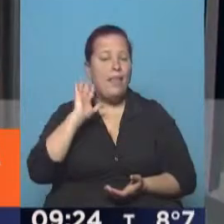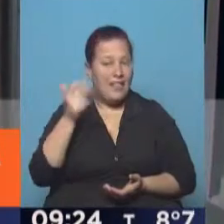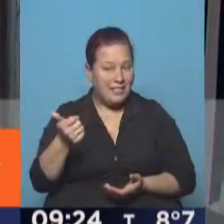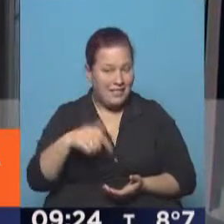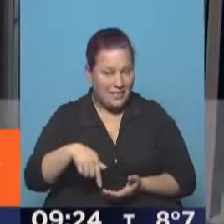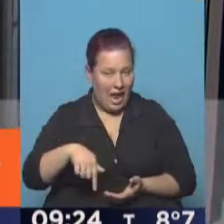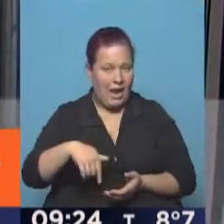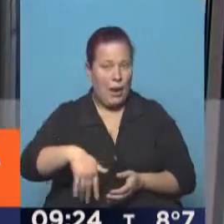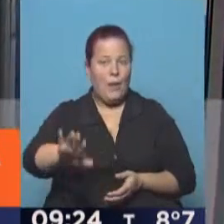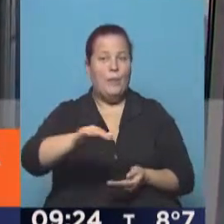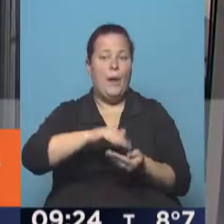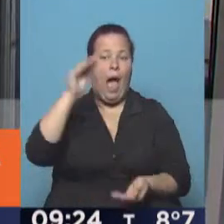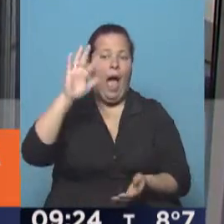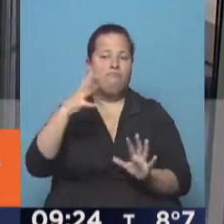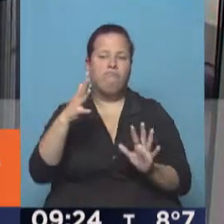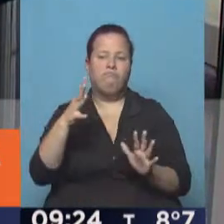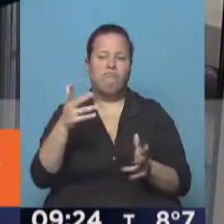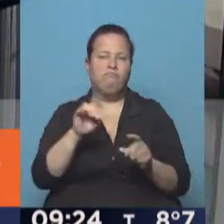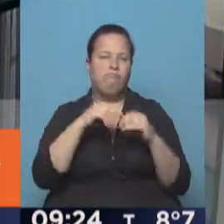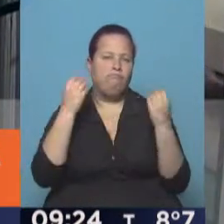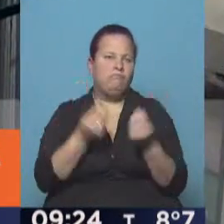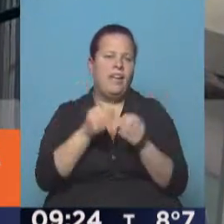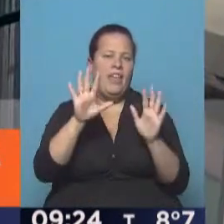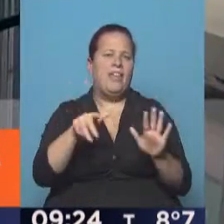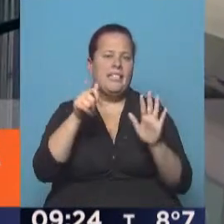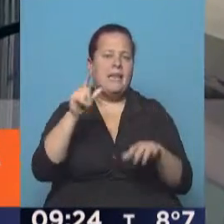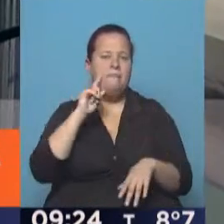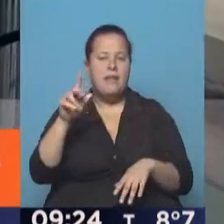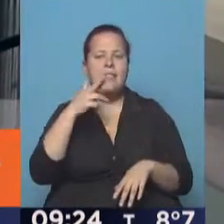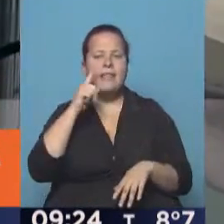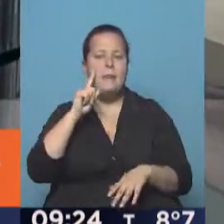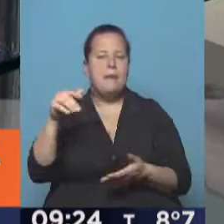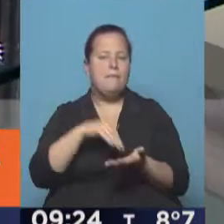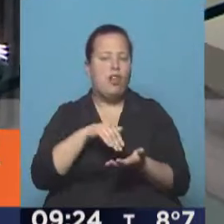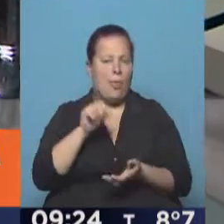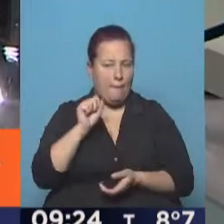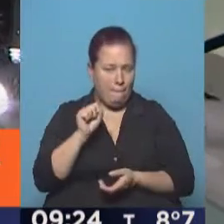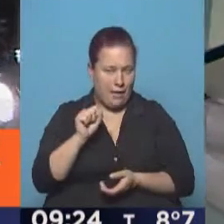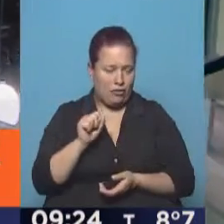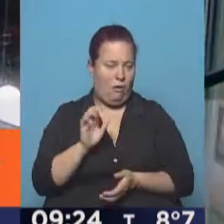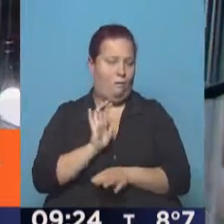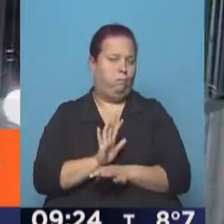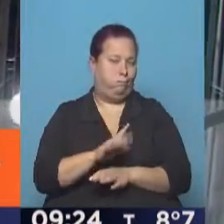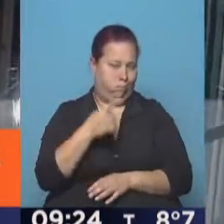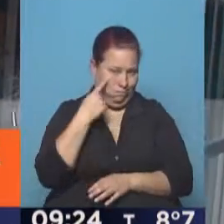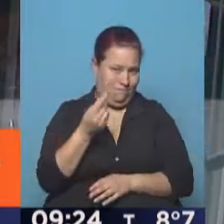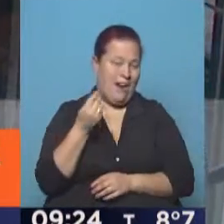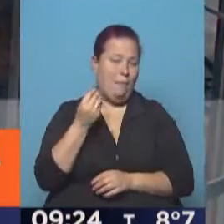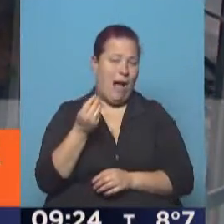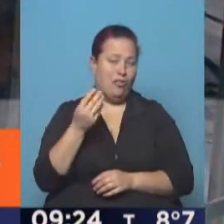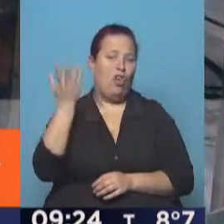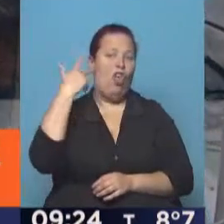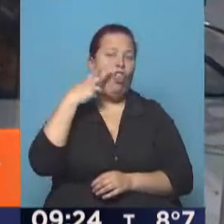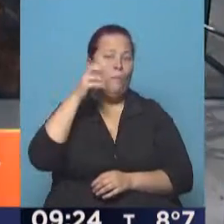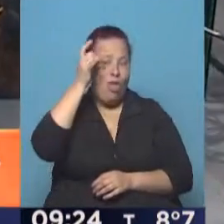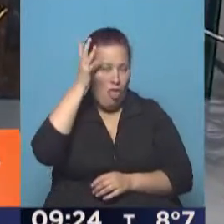2016 va a estar en el orden de los 16.000 a 17.000 millones de pesos. O sea, fíjense lo que ocurrió en el